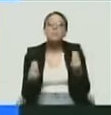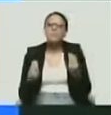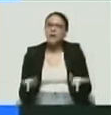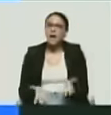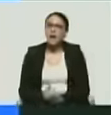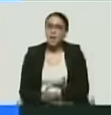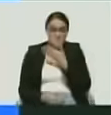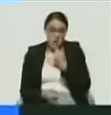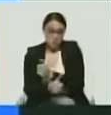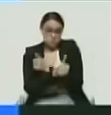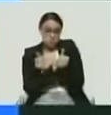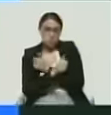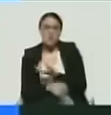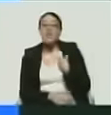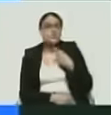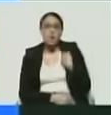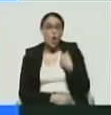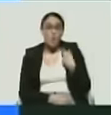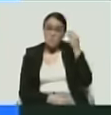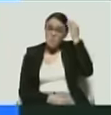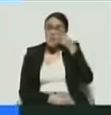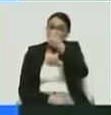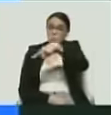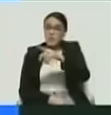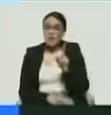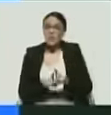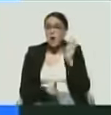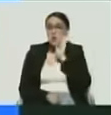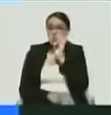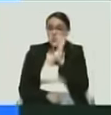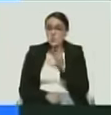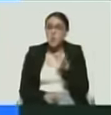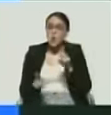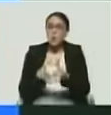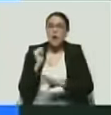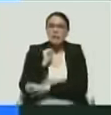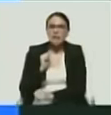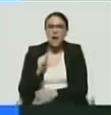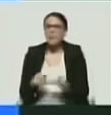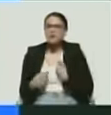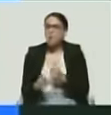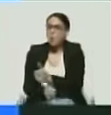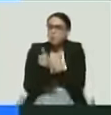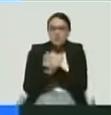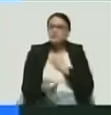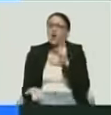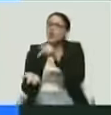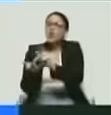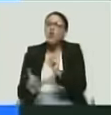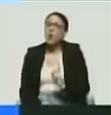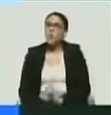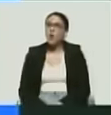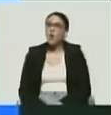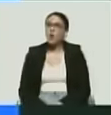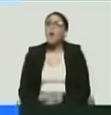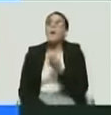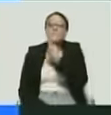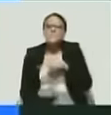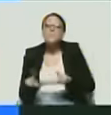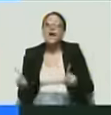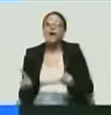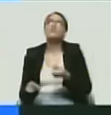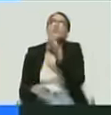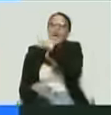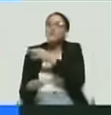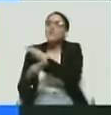Si yo pienso que me van a hacer trampa, yo no participo en una elección. ¿O será que ese es el plan? ¿O será que el